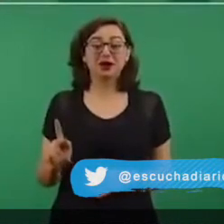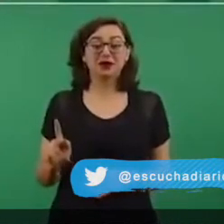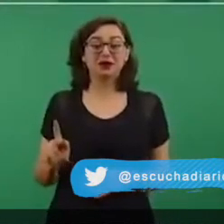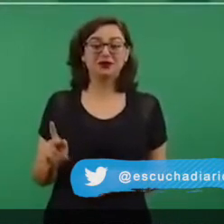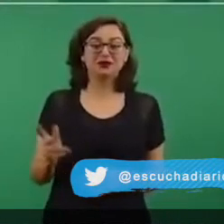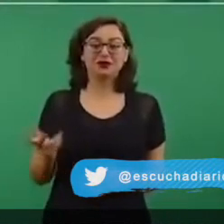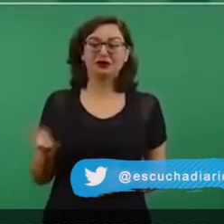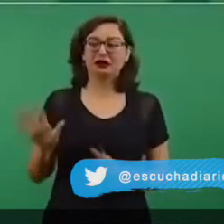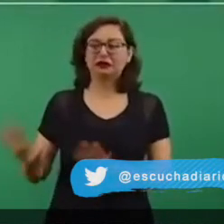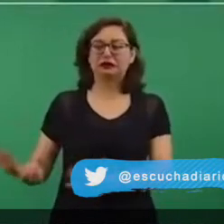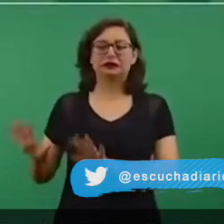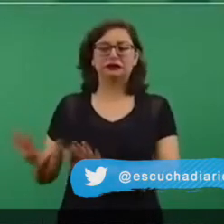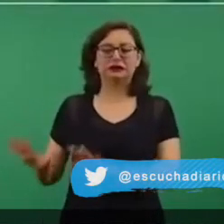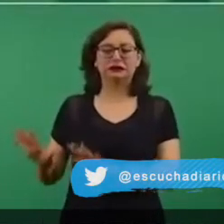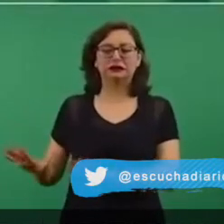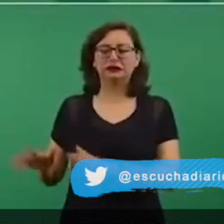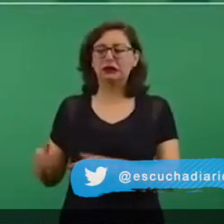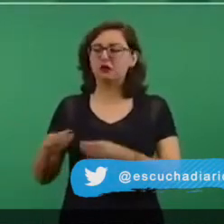paradas las hidroeléctricas.